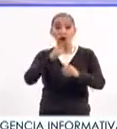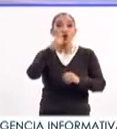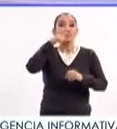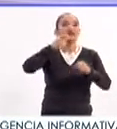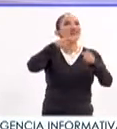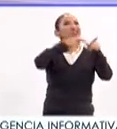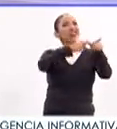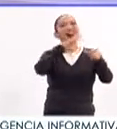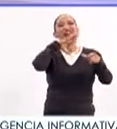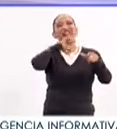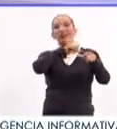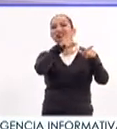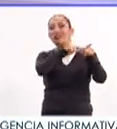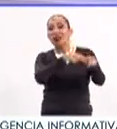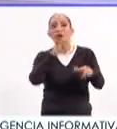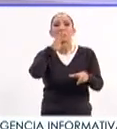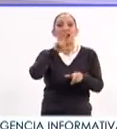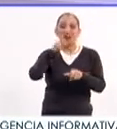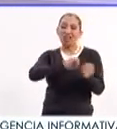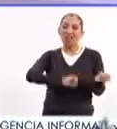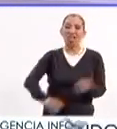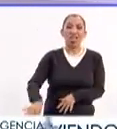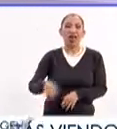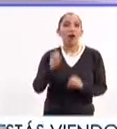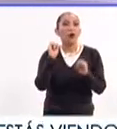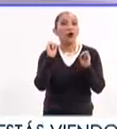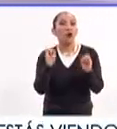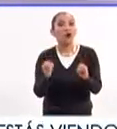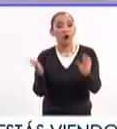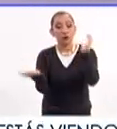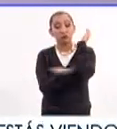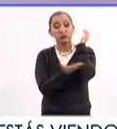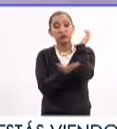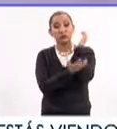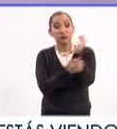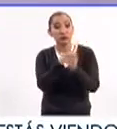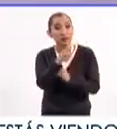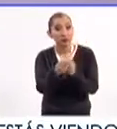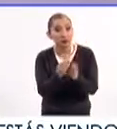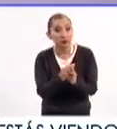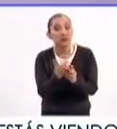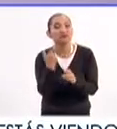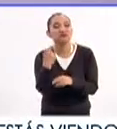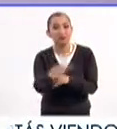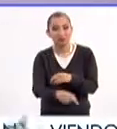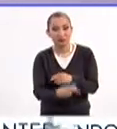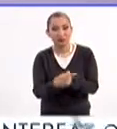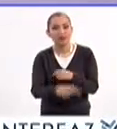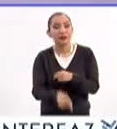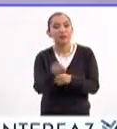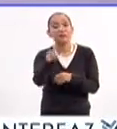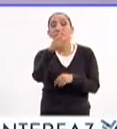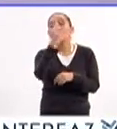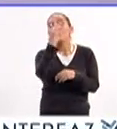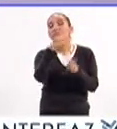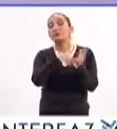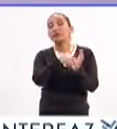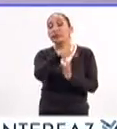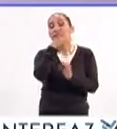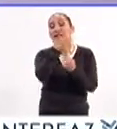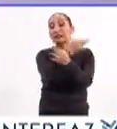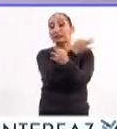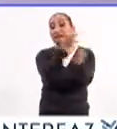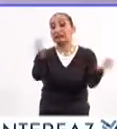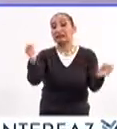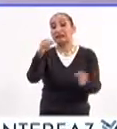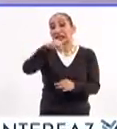luz, o que utilizas más mal el agua, o que se talan los árboles en el mundo. Prueba de esto es que en el 2017 fue declarado